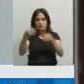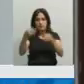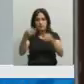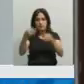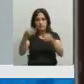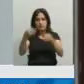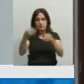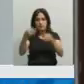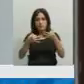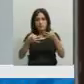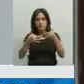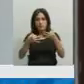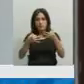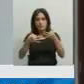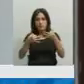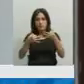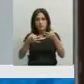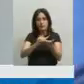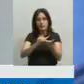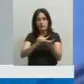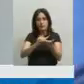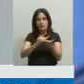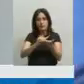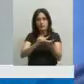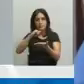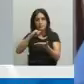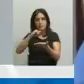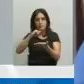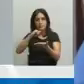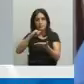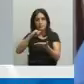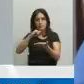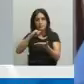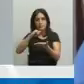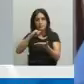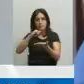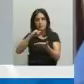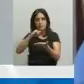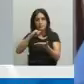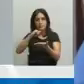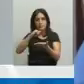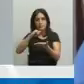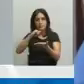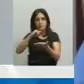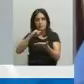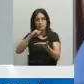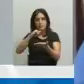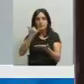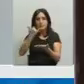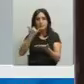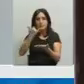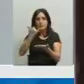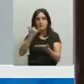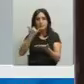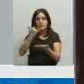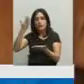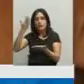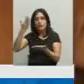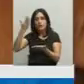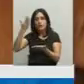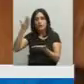digamos, era público y notorio que él ejercía, es juez de la provincia. Su condición de juez y su condición anterior de